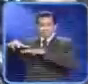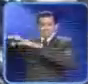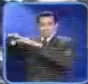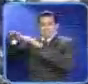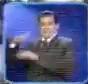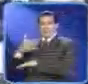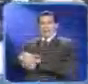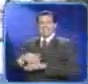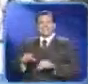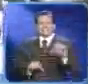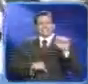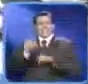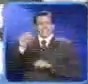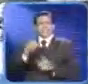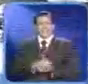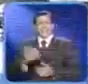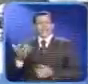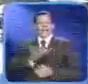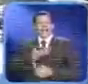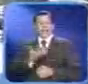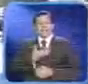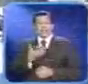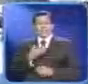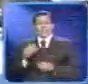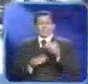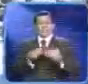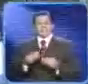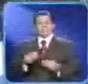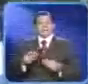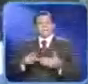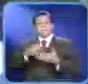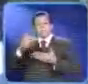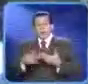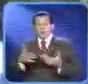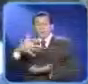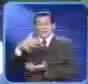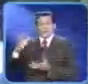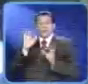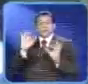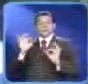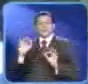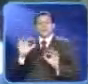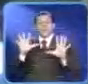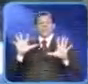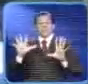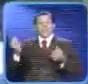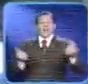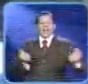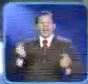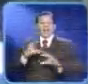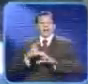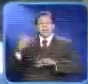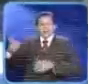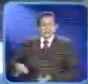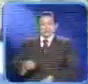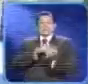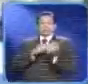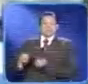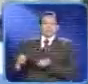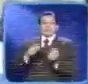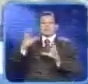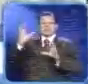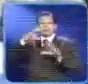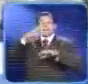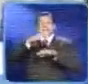en las calles de San Cristóbal. La alcaldía implementó un plan de contingencia con el cual habilitó 10 camiones para paliar la situación.